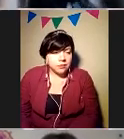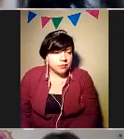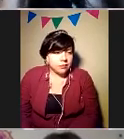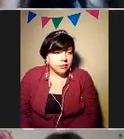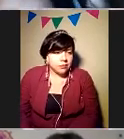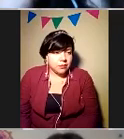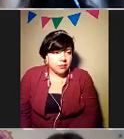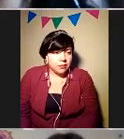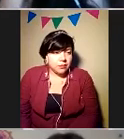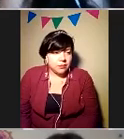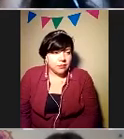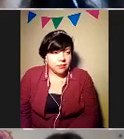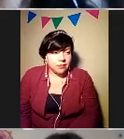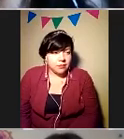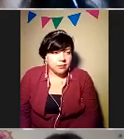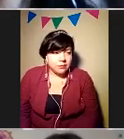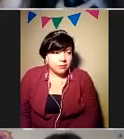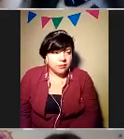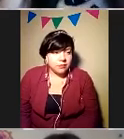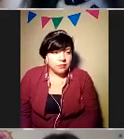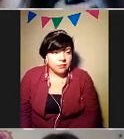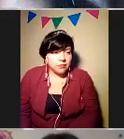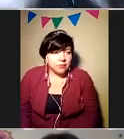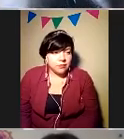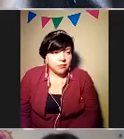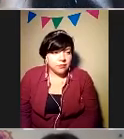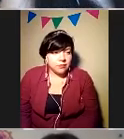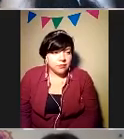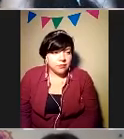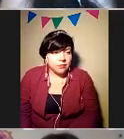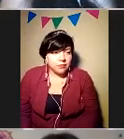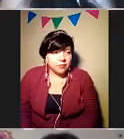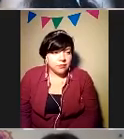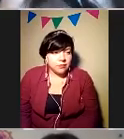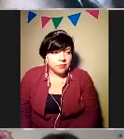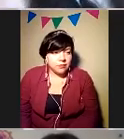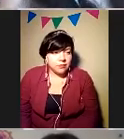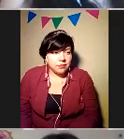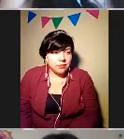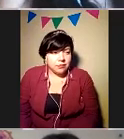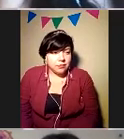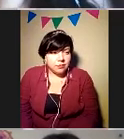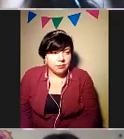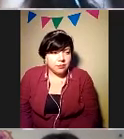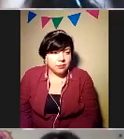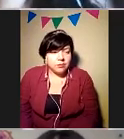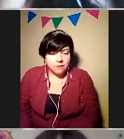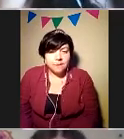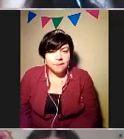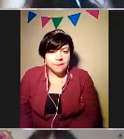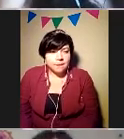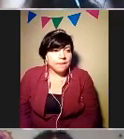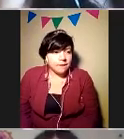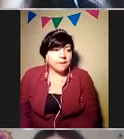Hurtado, cuando está haciendo su proyecto de tesis, me parece, pero está investigando como estudiante de Derecho y se encuentra con esta. Es una